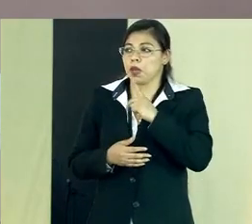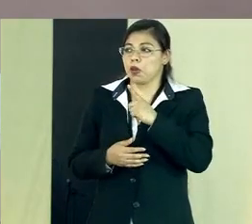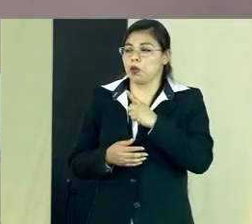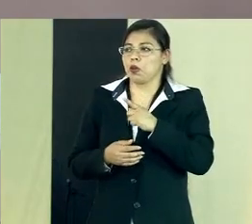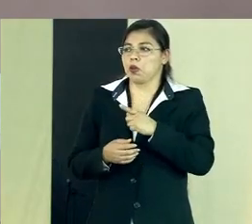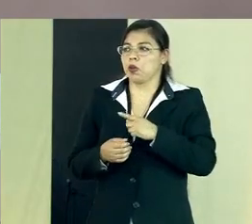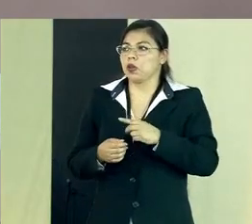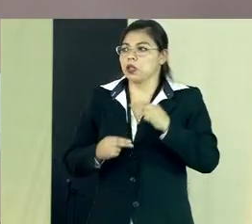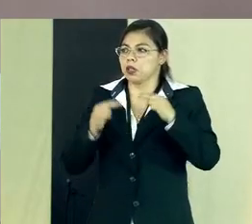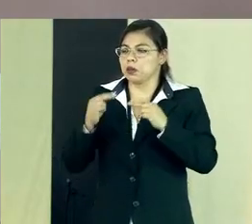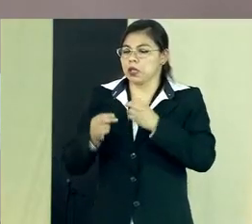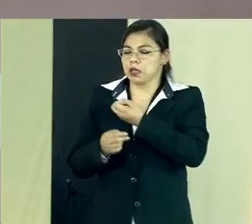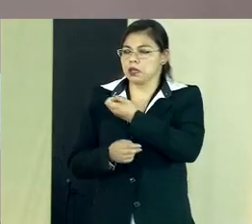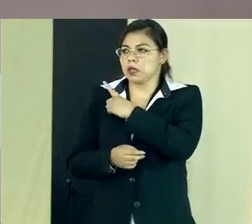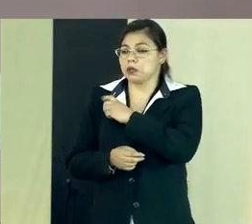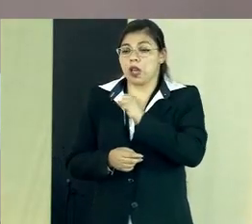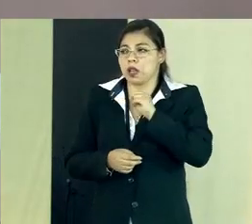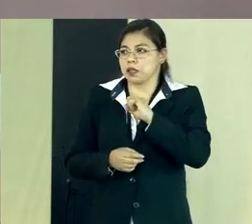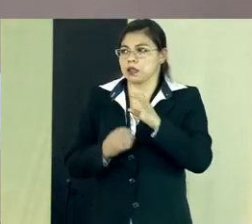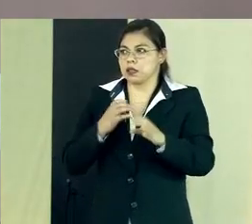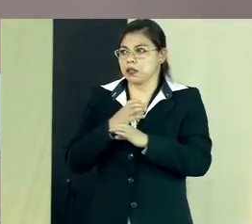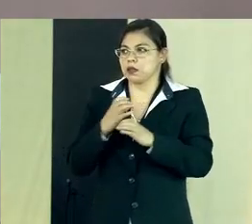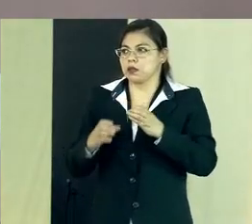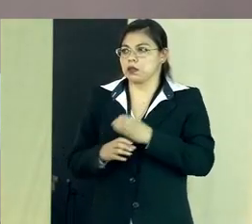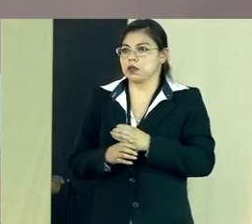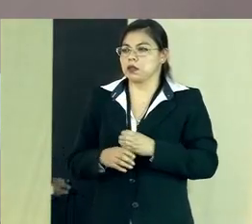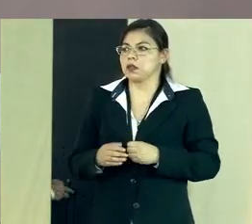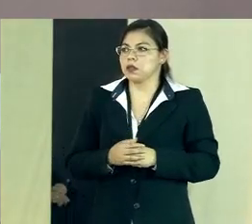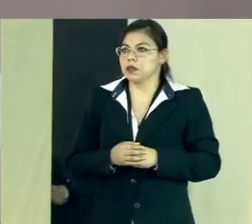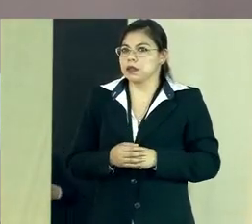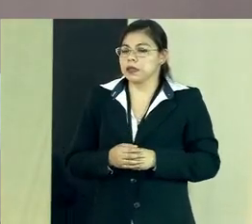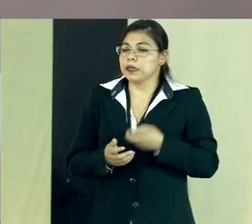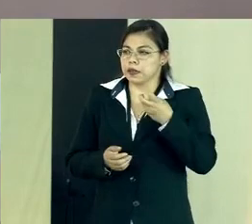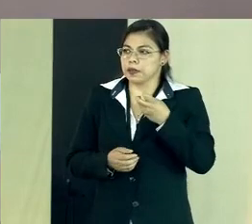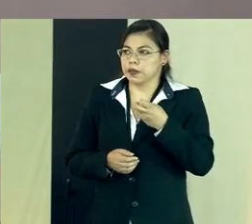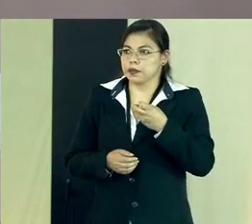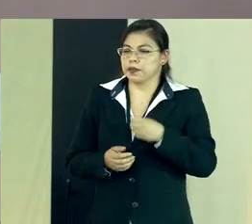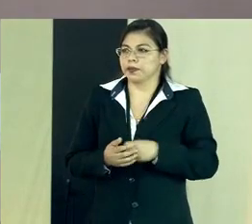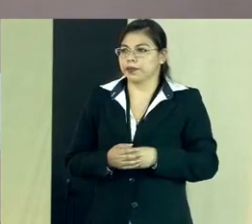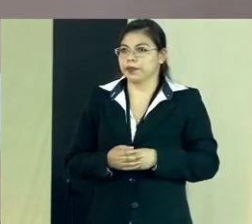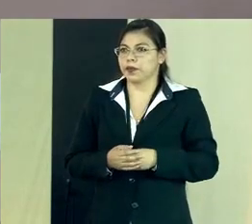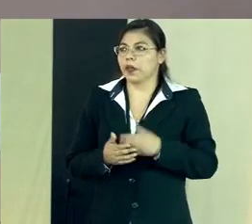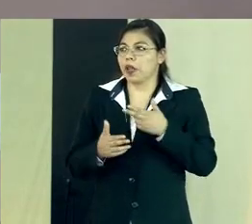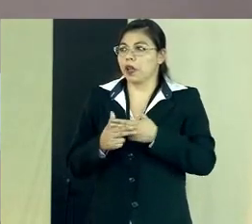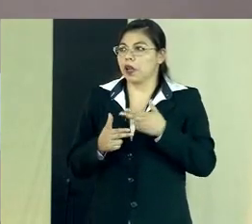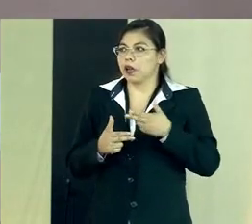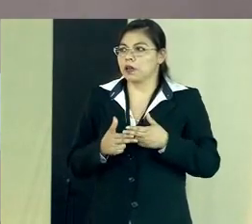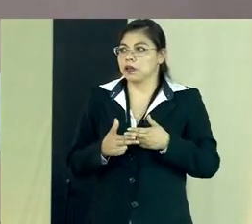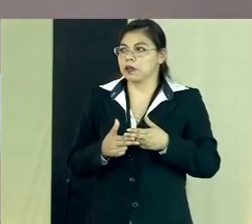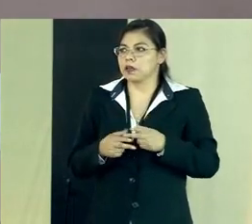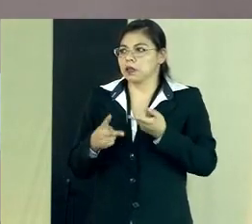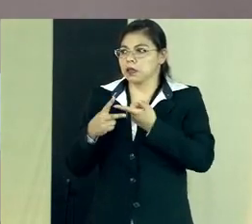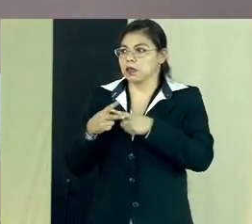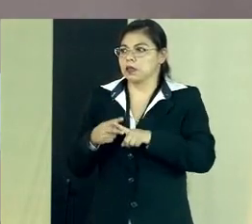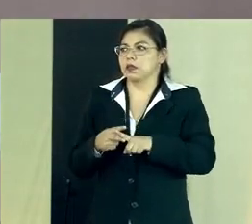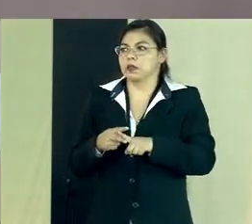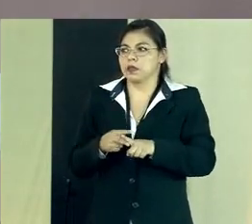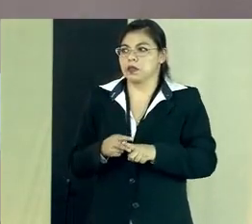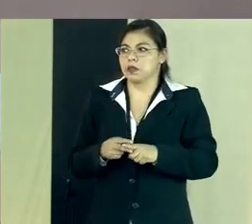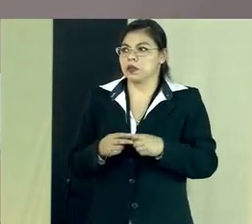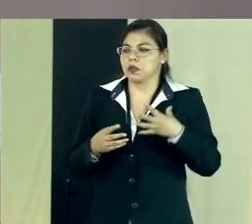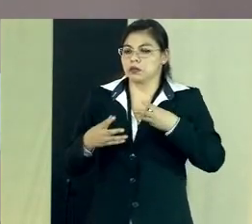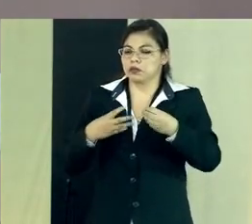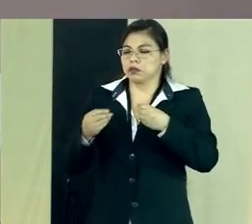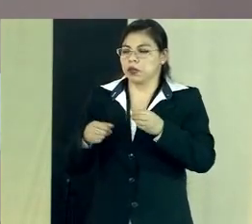así son las cosas eso es hasta que surgió la epidemia de